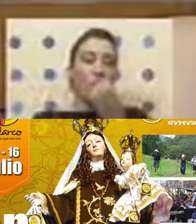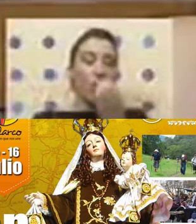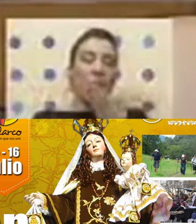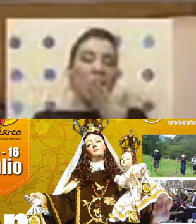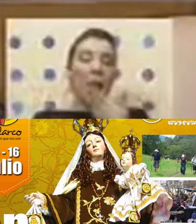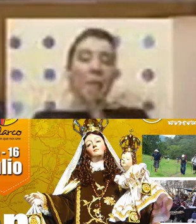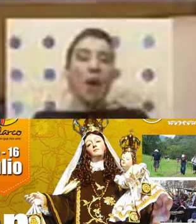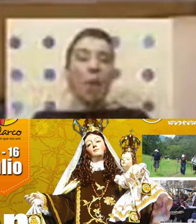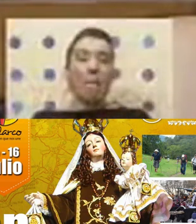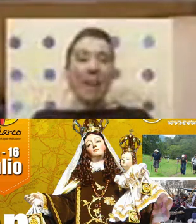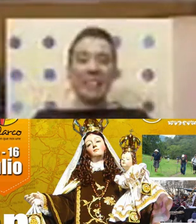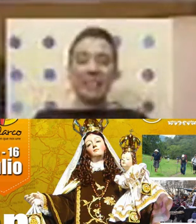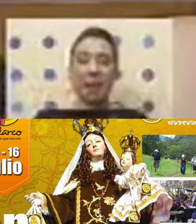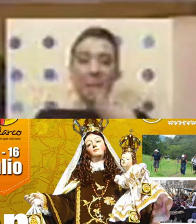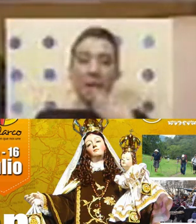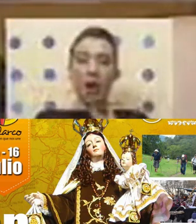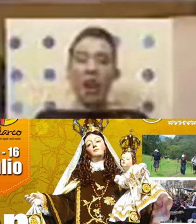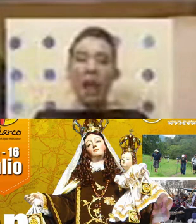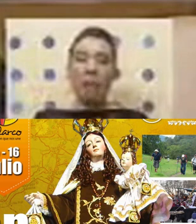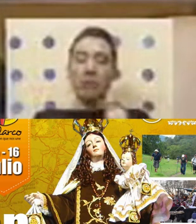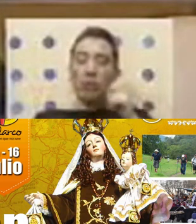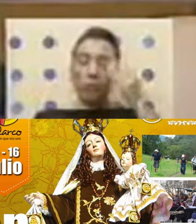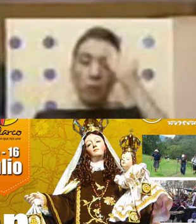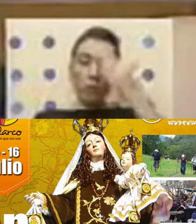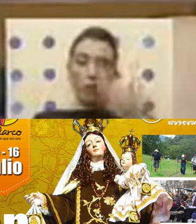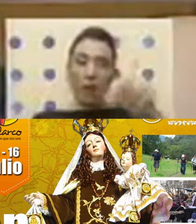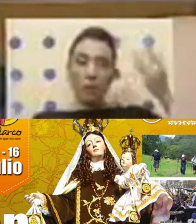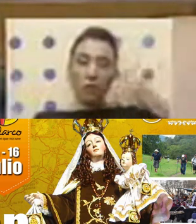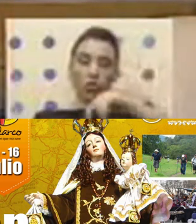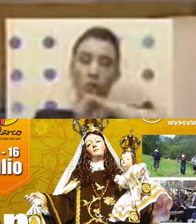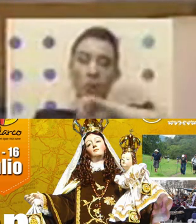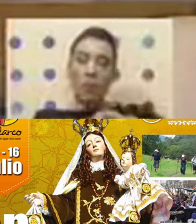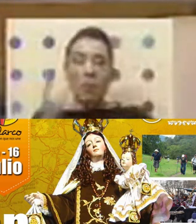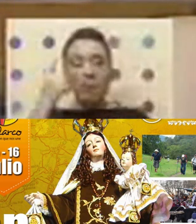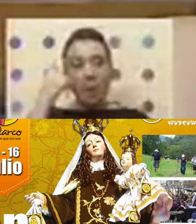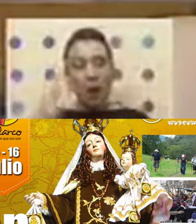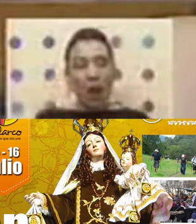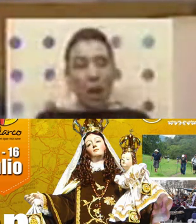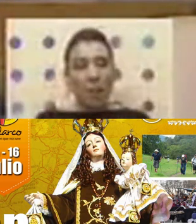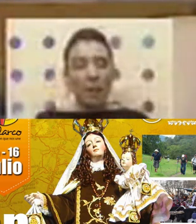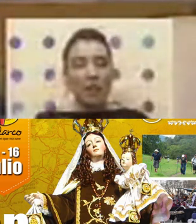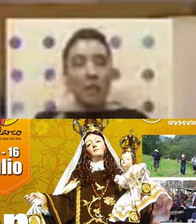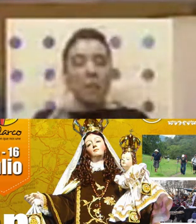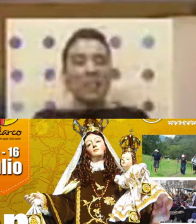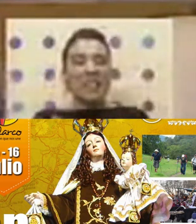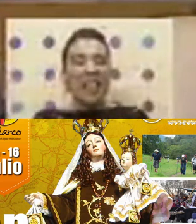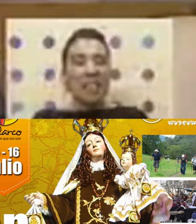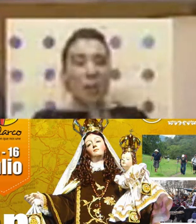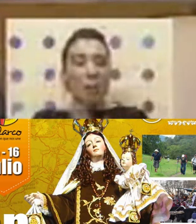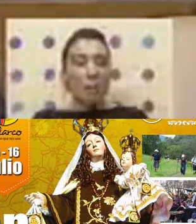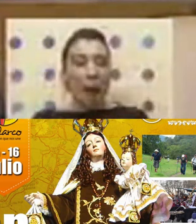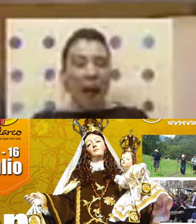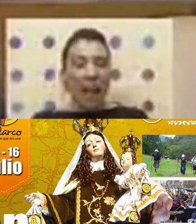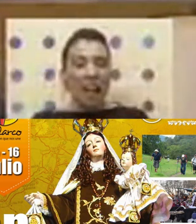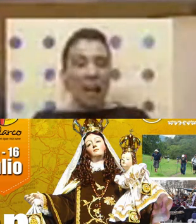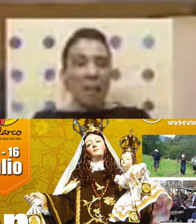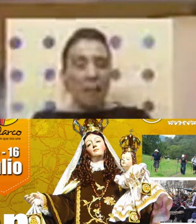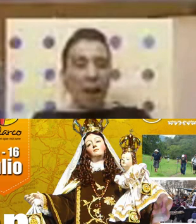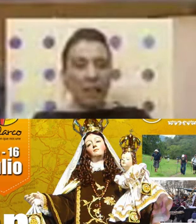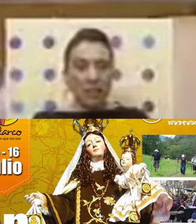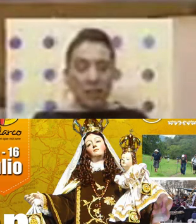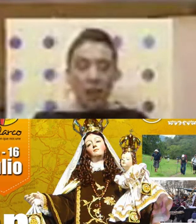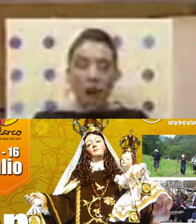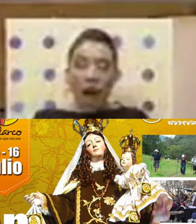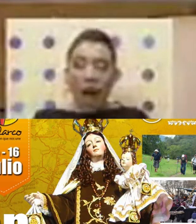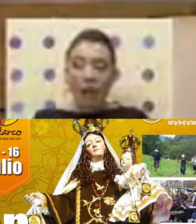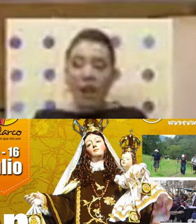mejores mesas, nuestros empresarios son prestigiados afuera, pero lamentablemente hemos repartido muy mal. Eso es lo que tenemos que hacer.